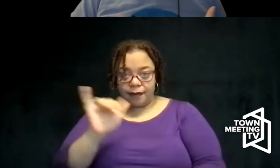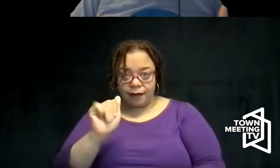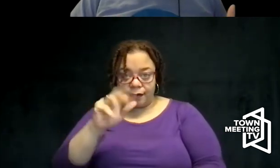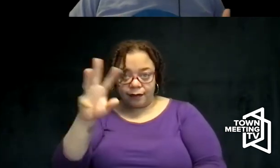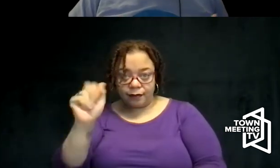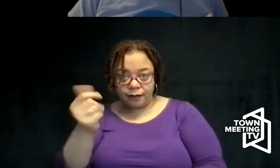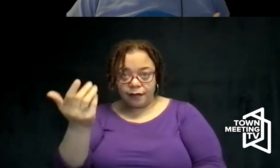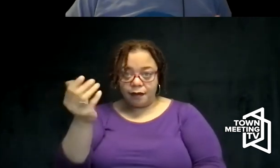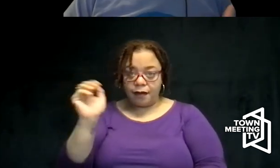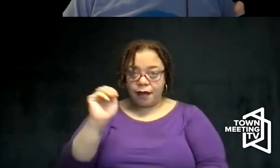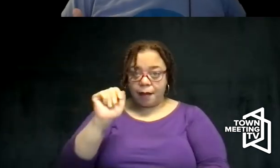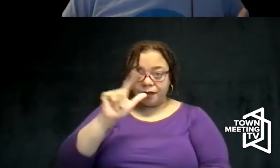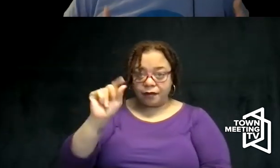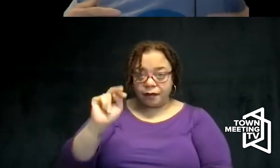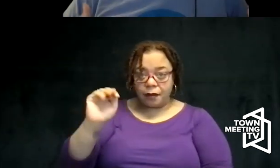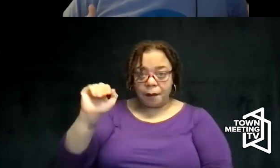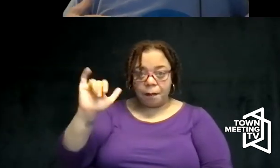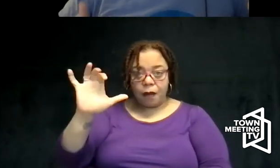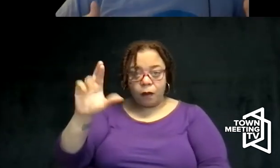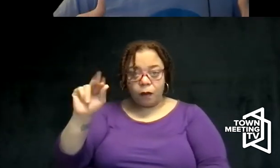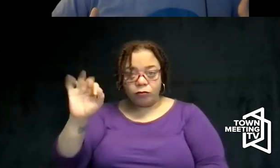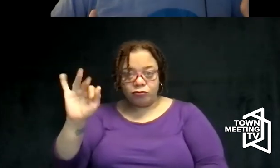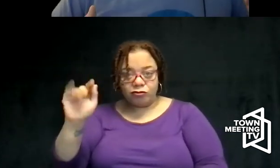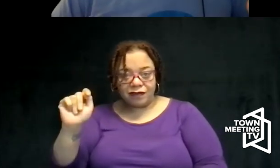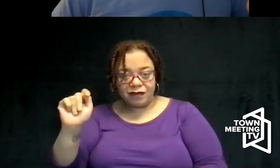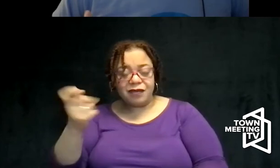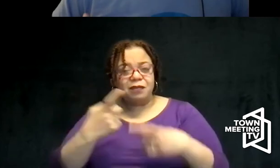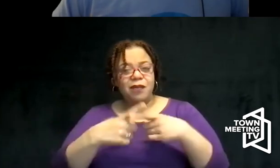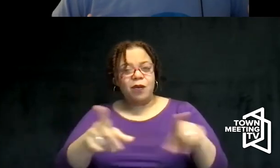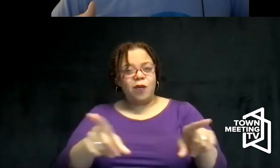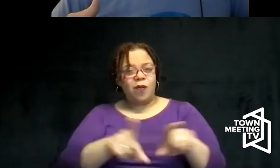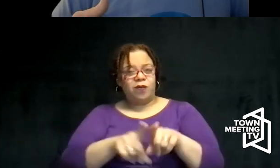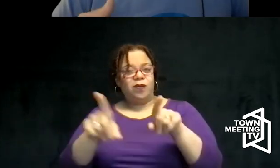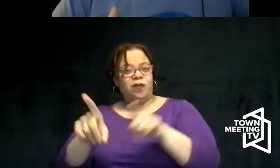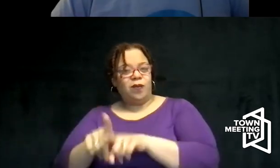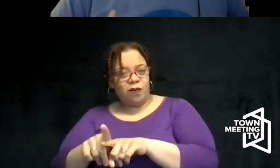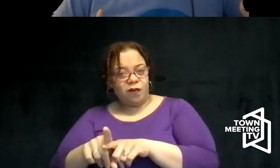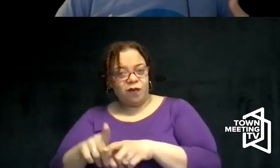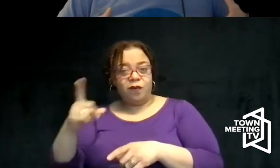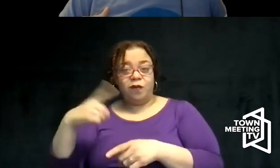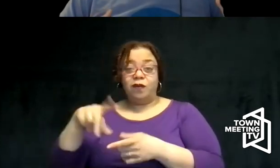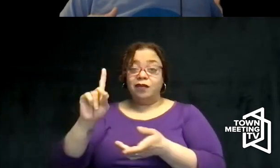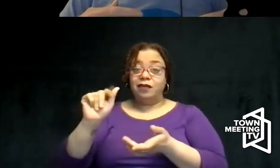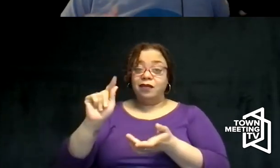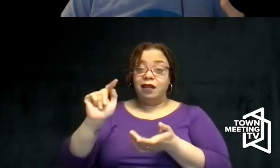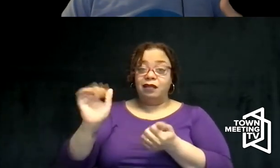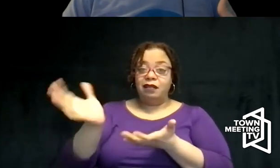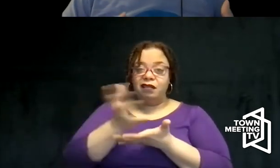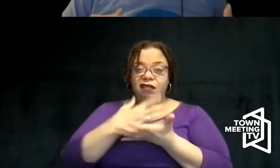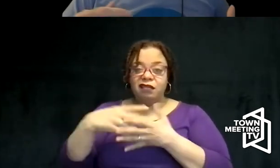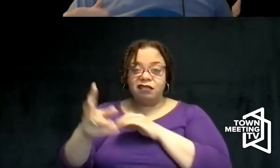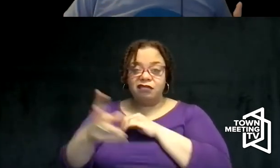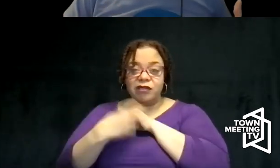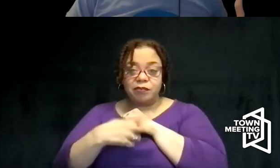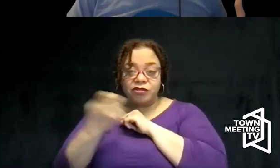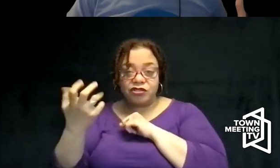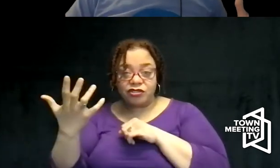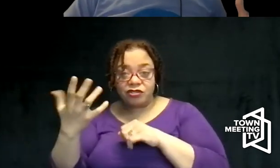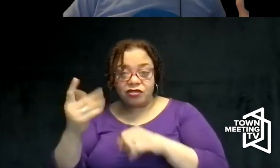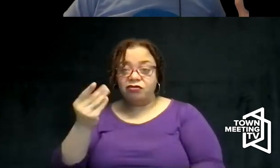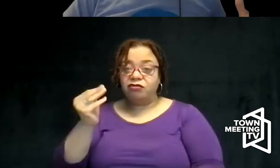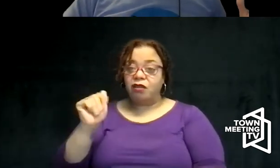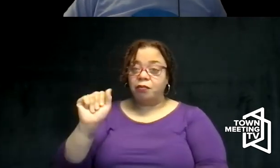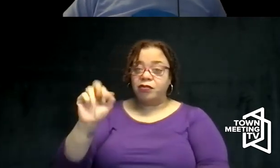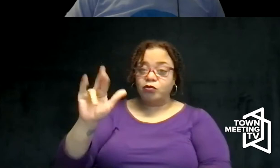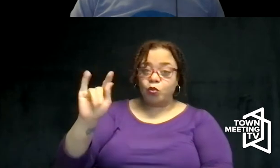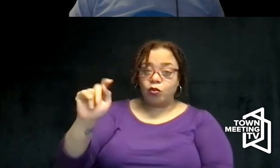también los que Thomson Reuters, LexisNexis, Palantir, estas son las empresas principales que están acumulando la data